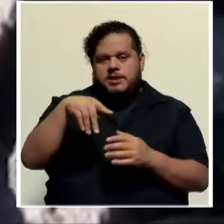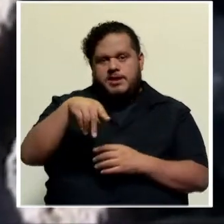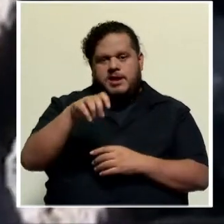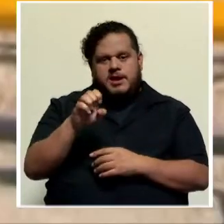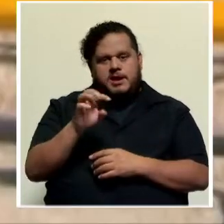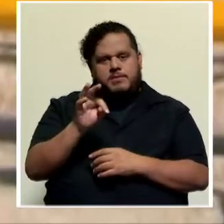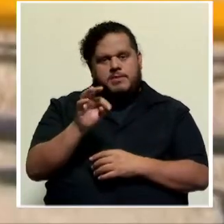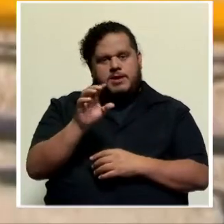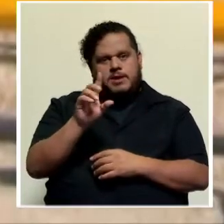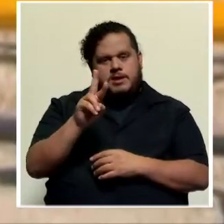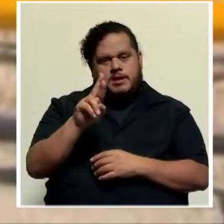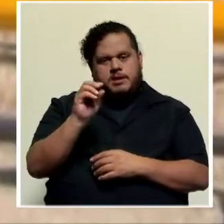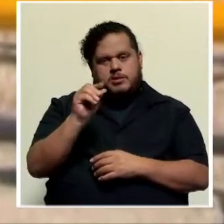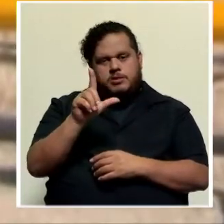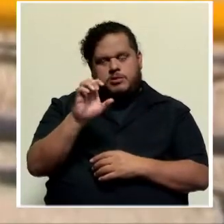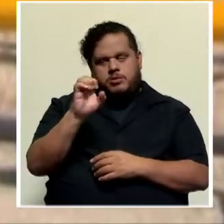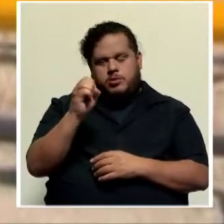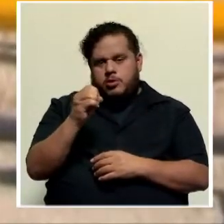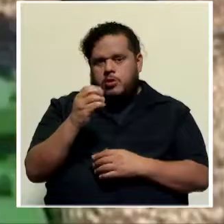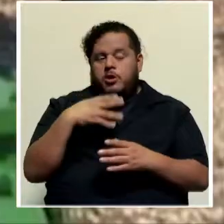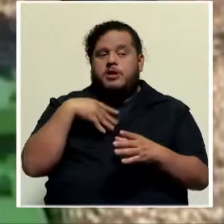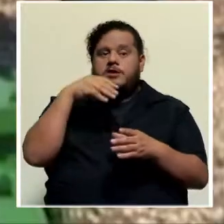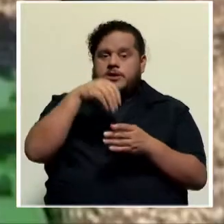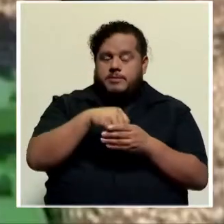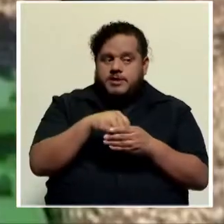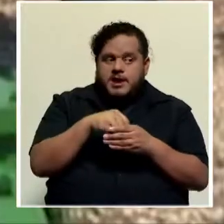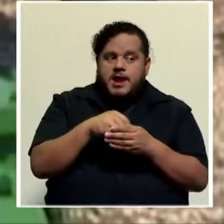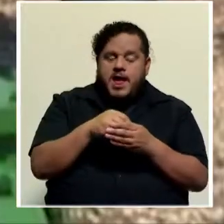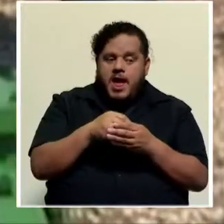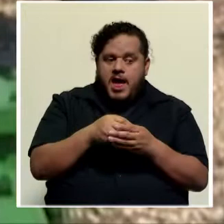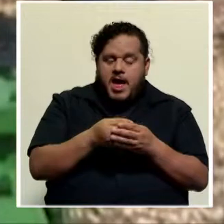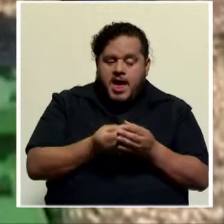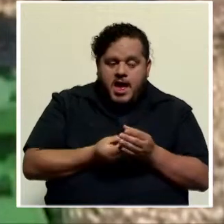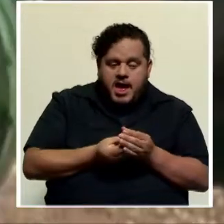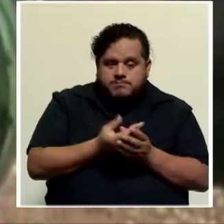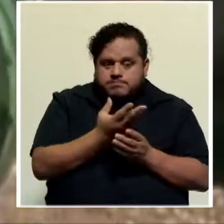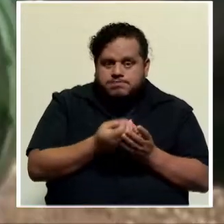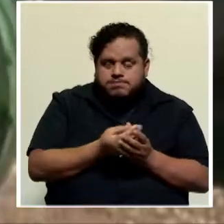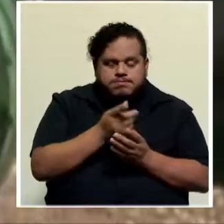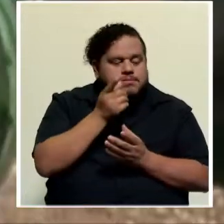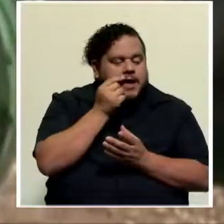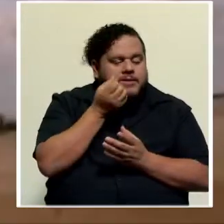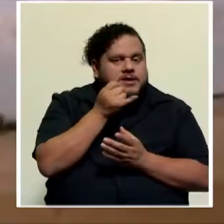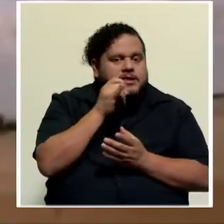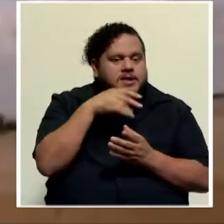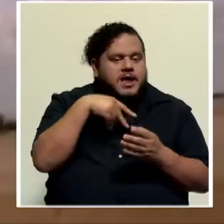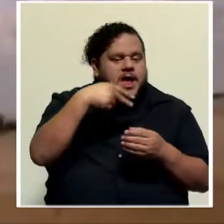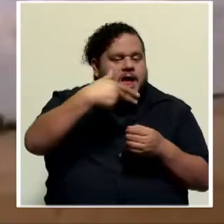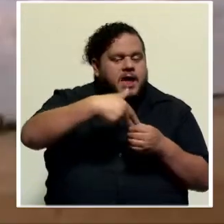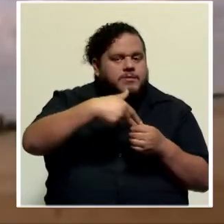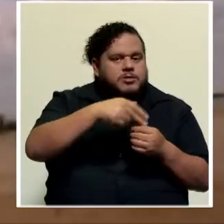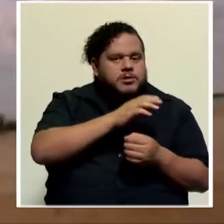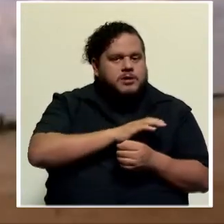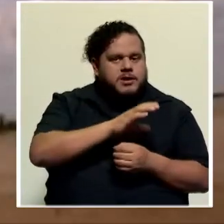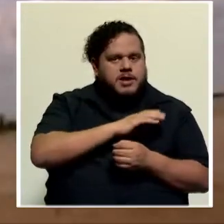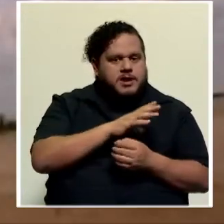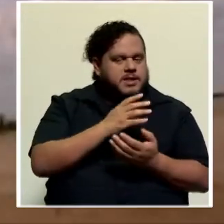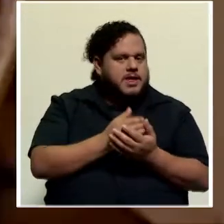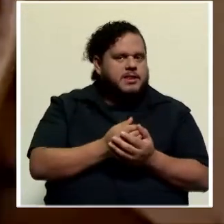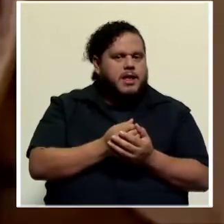de gas natural se van a meter a explorar, a ver si hay petróleo de calidad y de